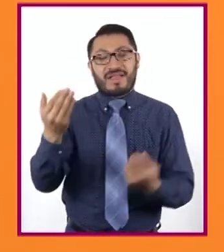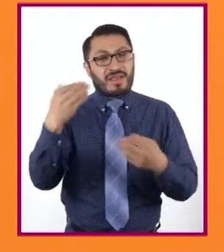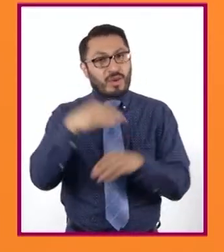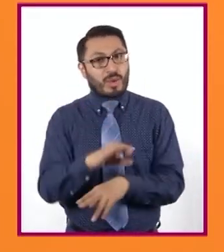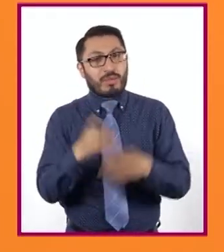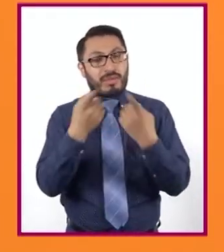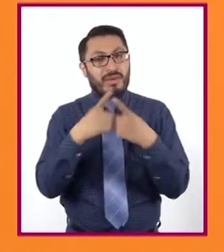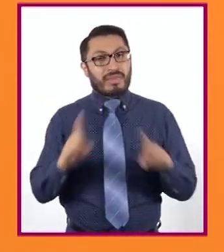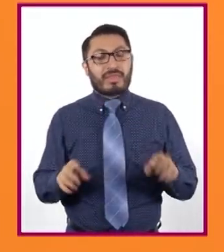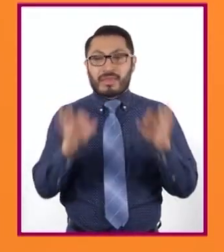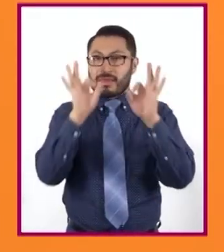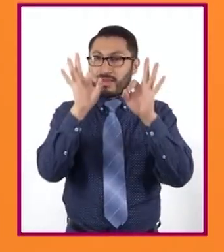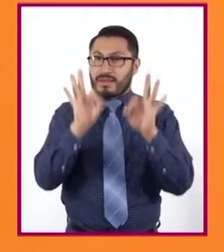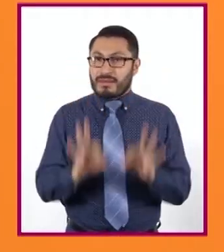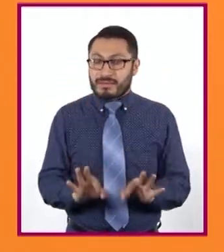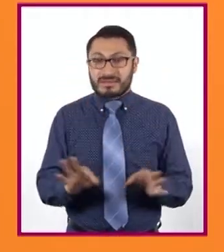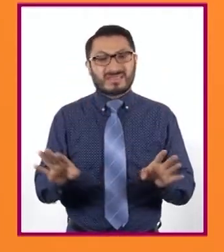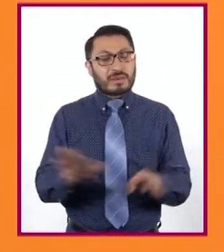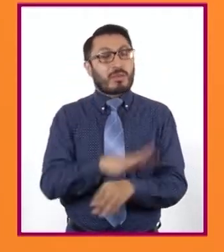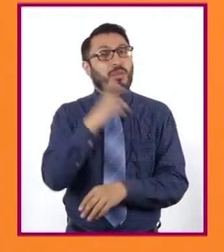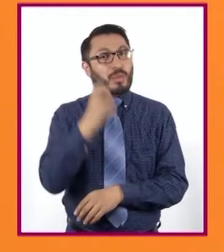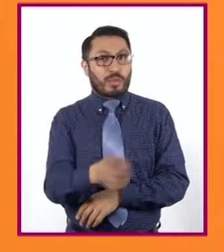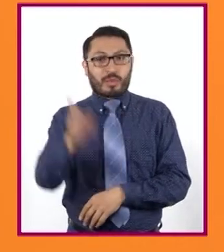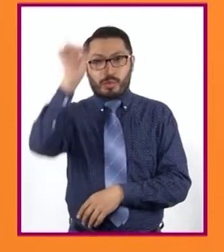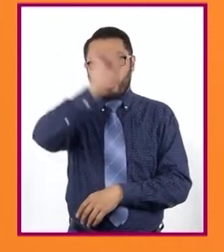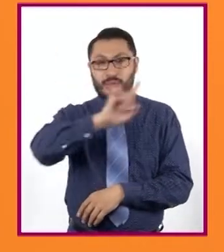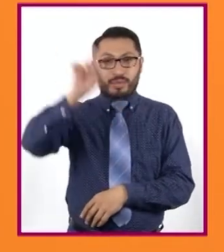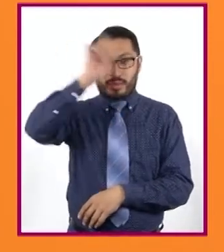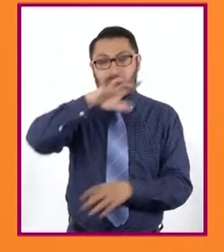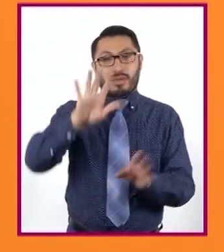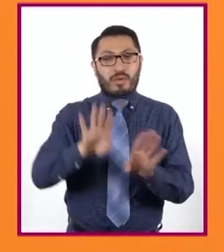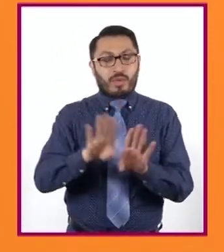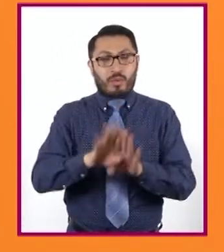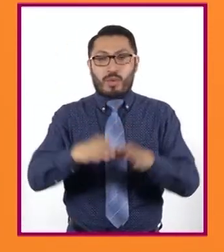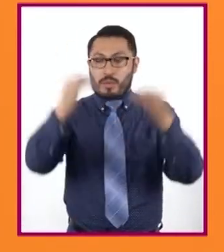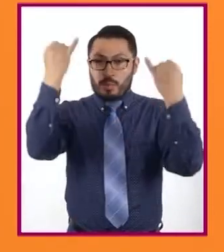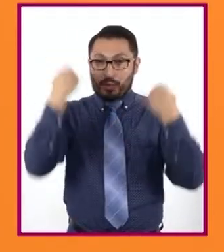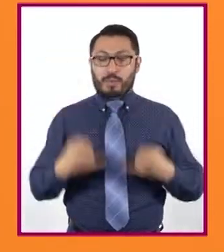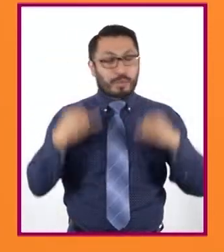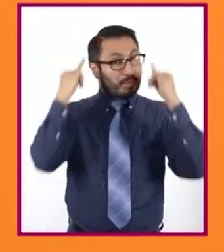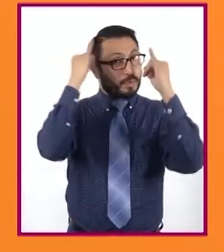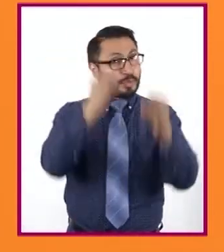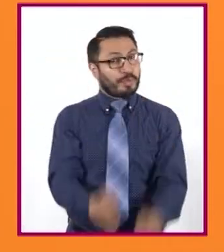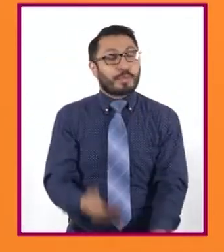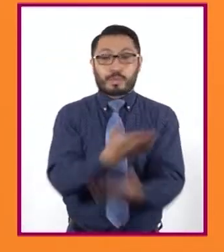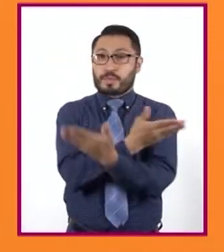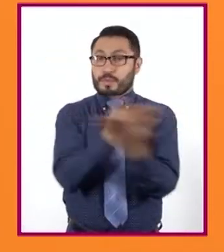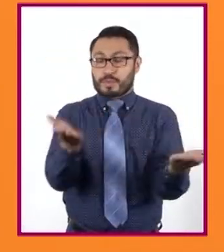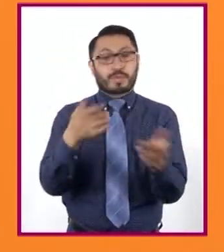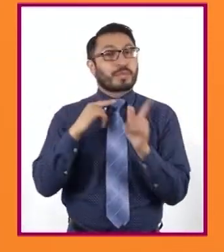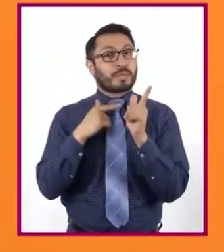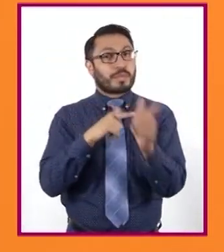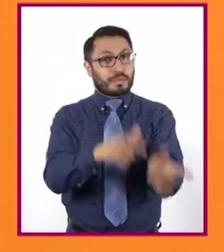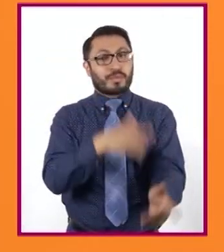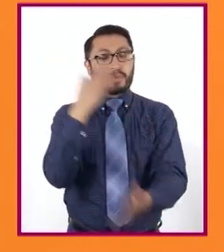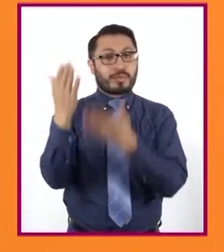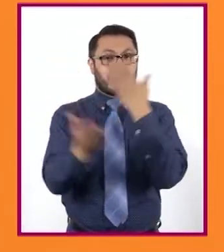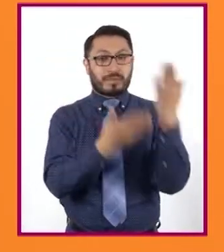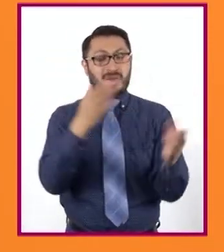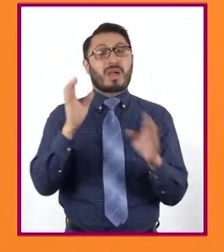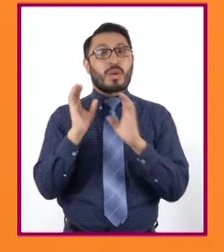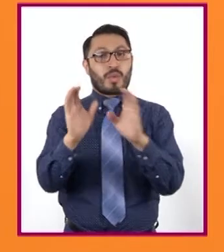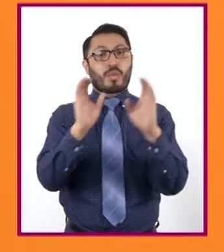integral. Por eso se aconseja que desde el ámbito personal ustedes continúen estudiando, que cuiden